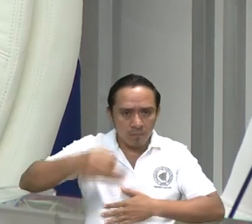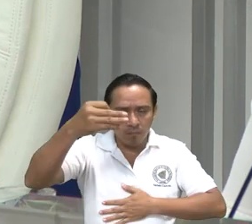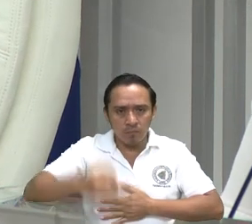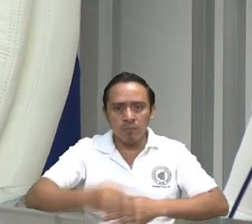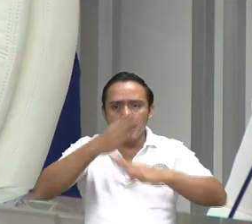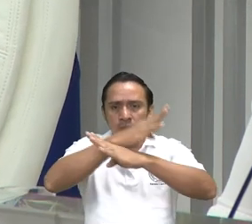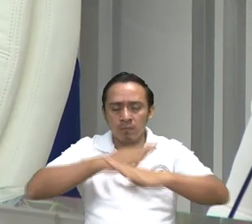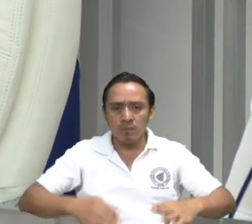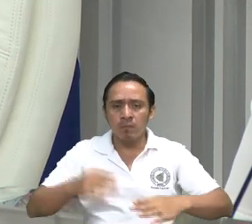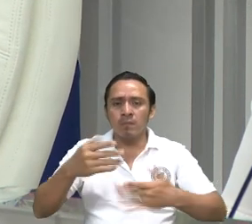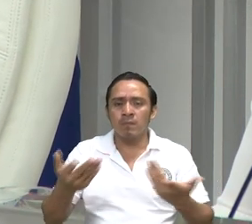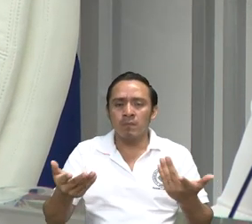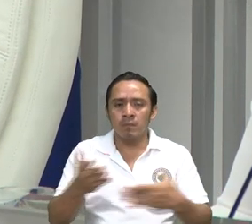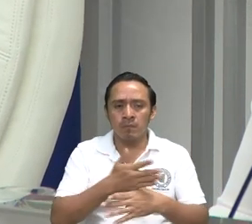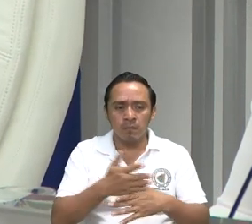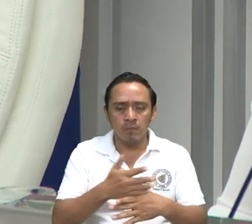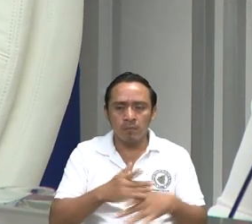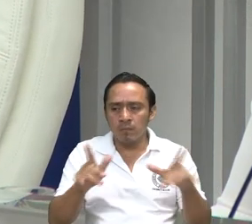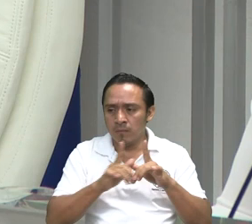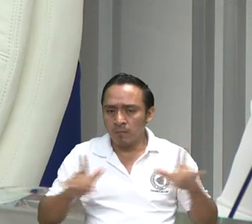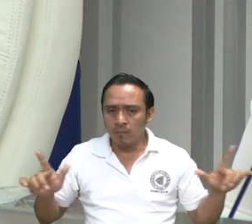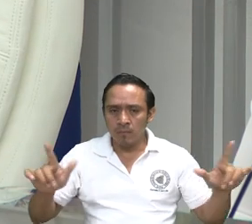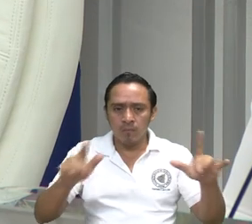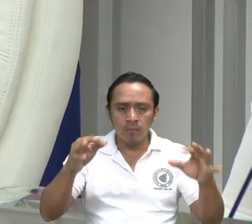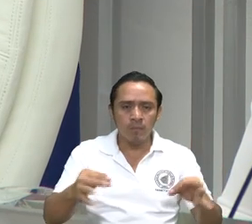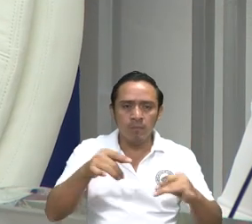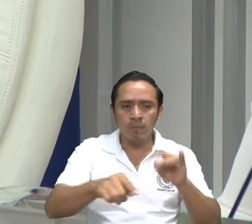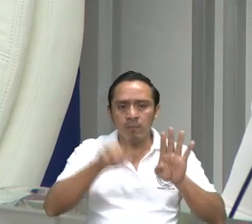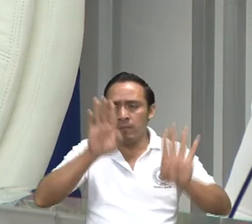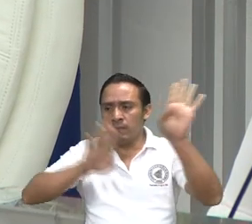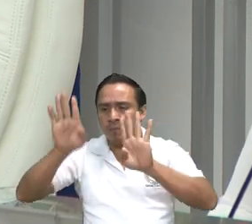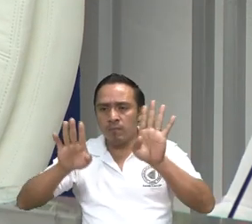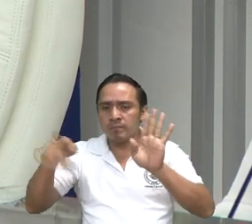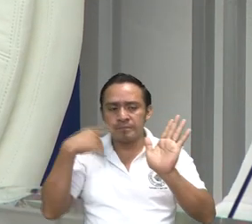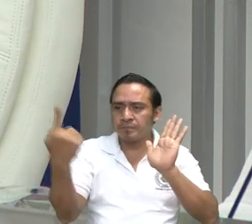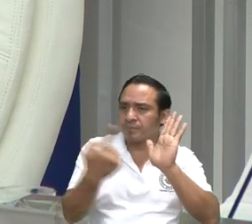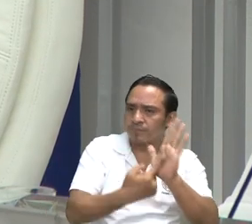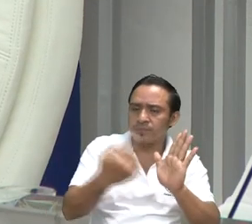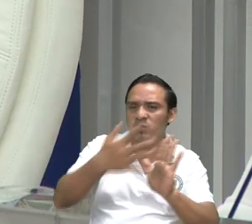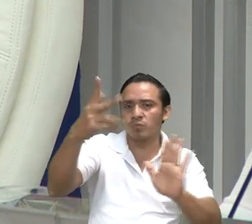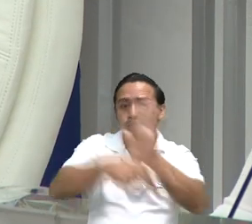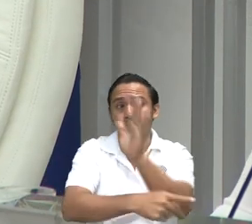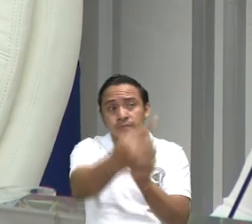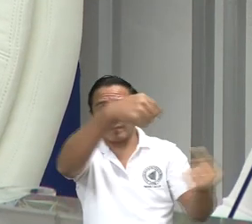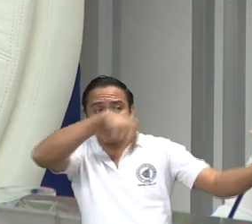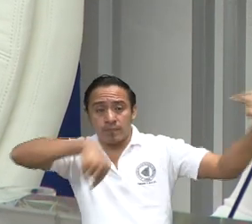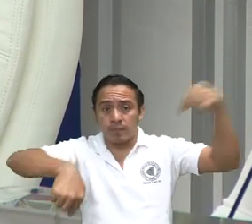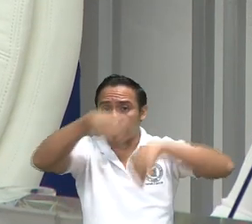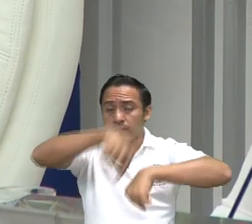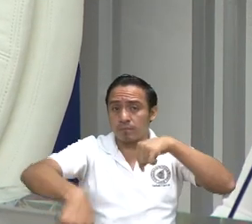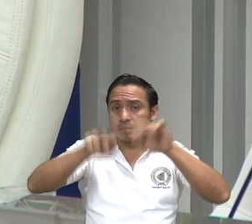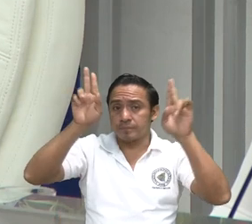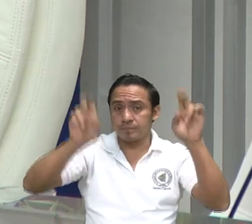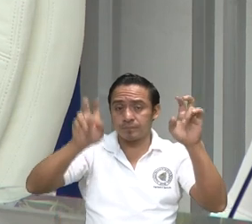la paz en los espacios en los que ha participado, denunciando la injerencia extranjera en los